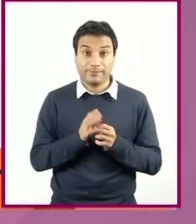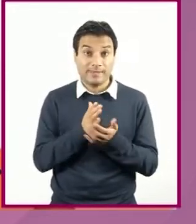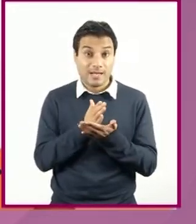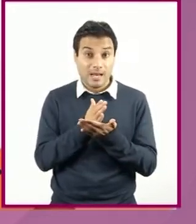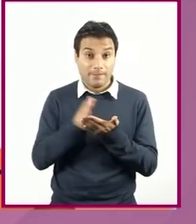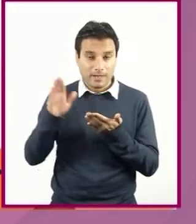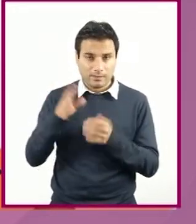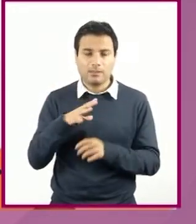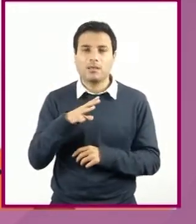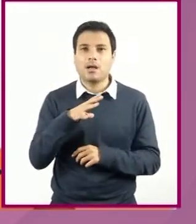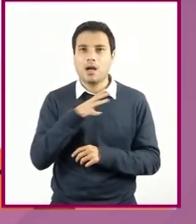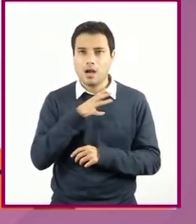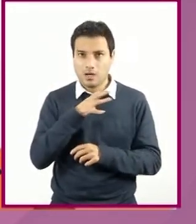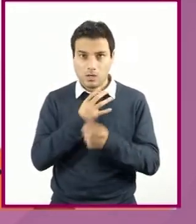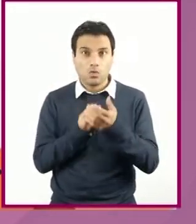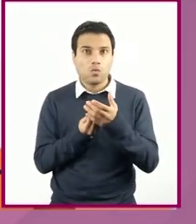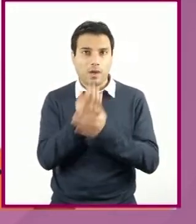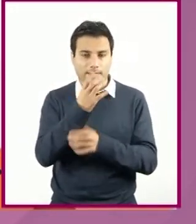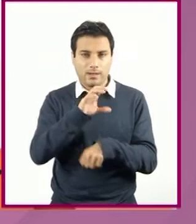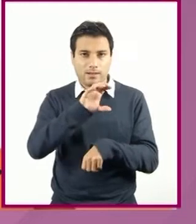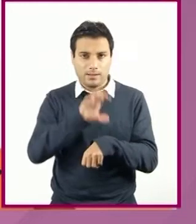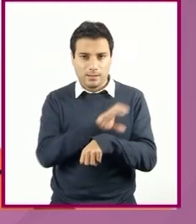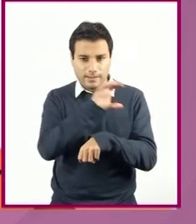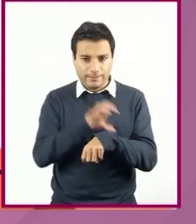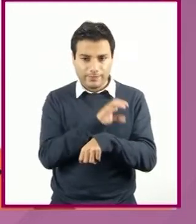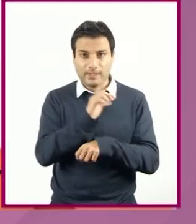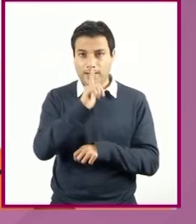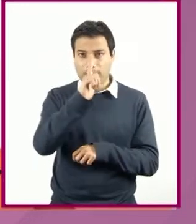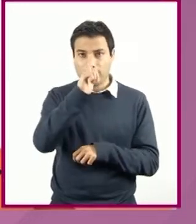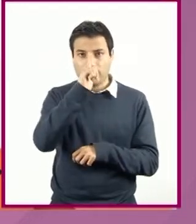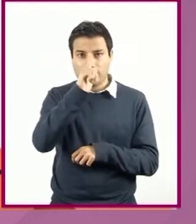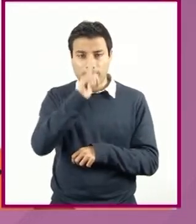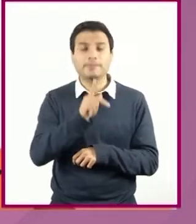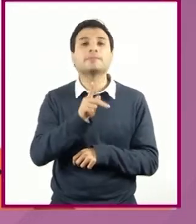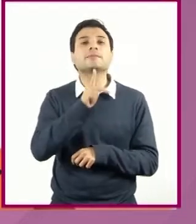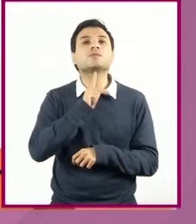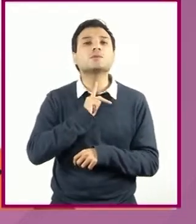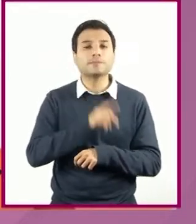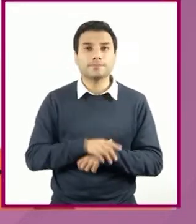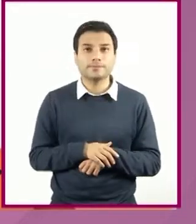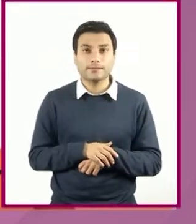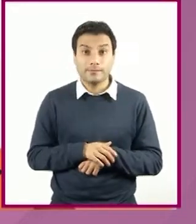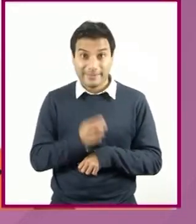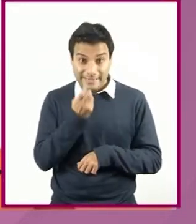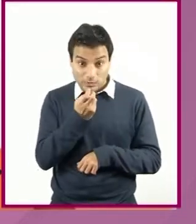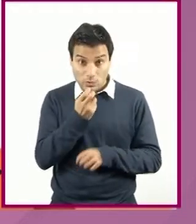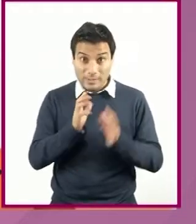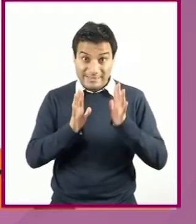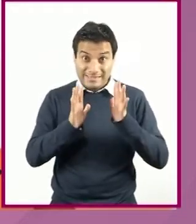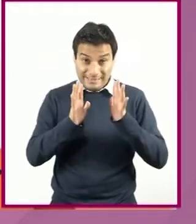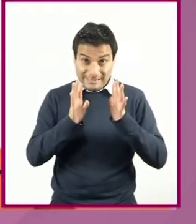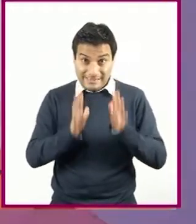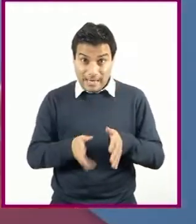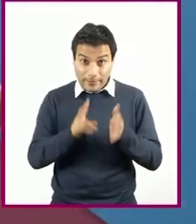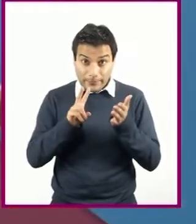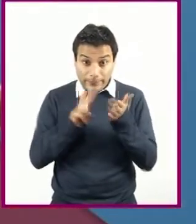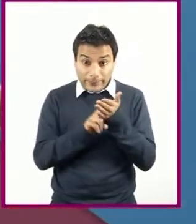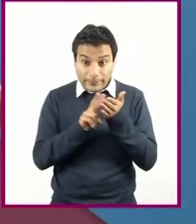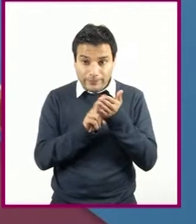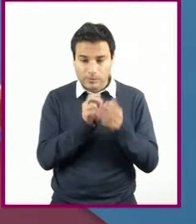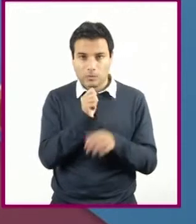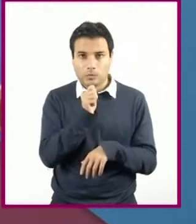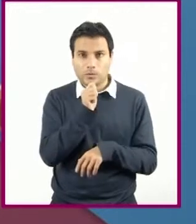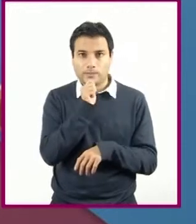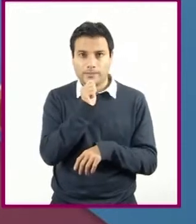las nuevas fuentes energéticas, la electricidad y el petróleo, no tenían todavía gran importancia, aunque en